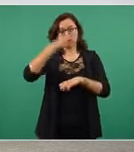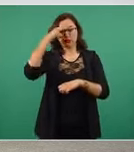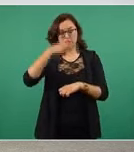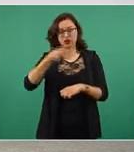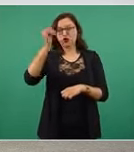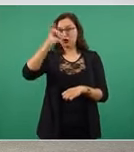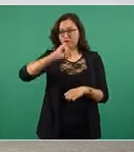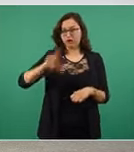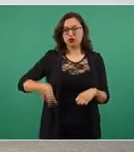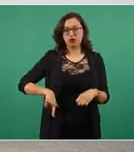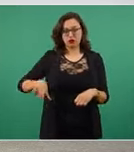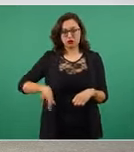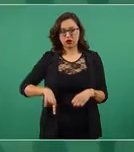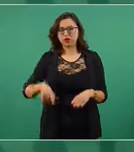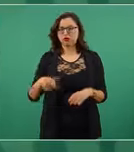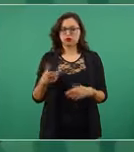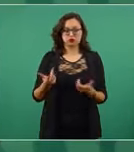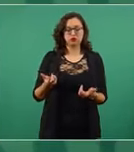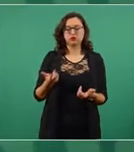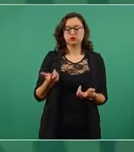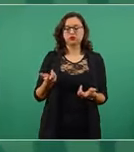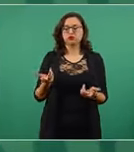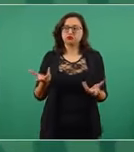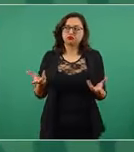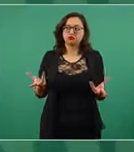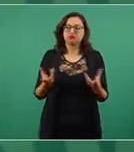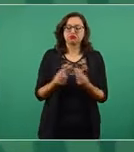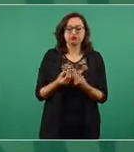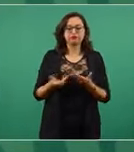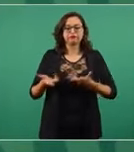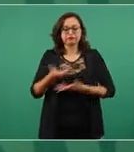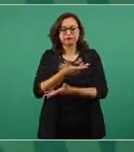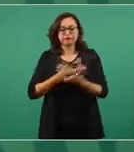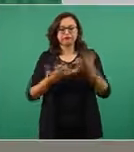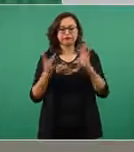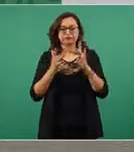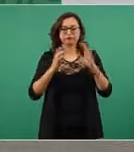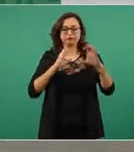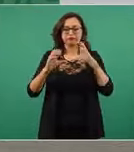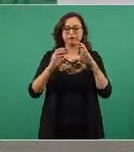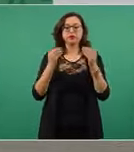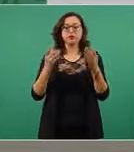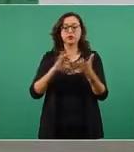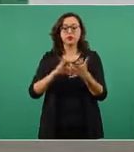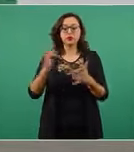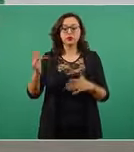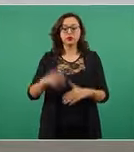gobierno. O sea, hay comunicación constante. Muy bien, muchas gracias.